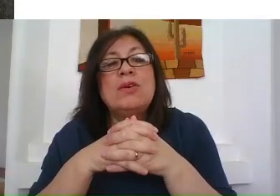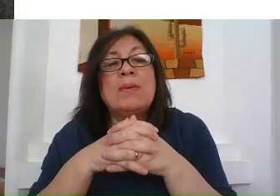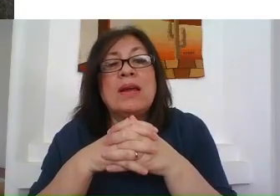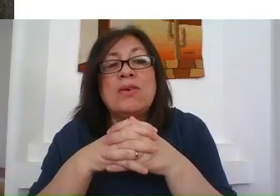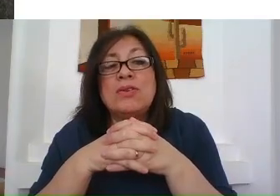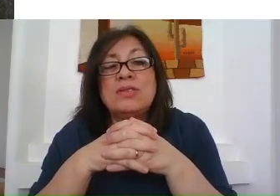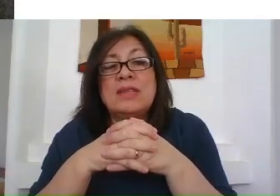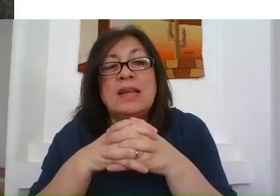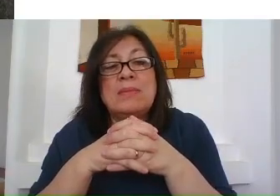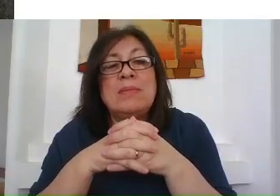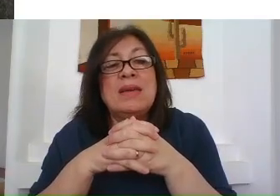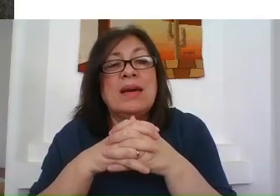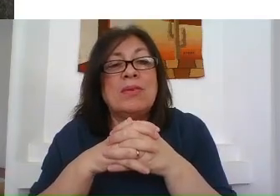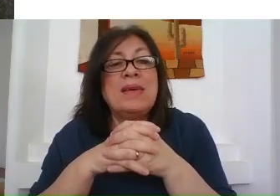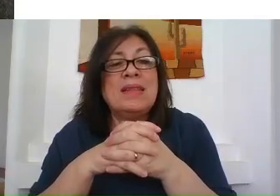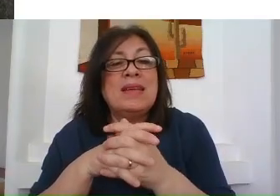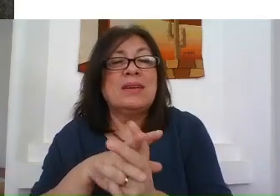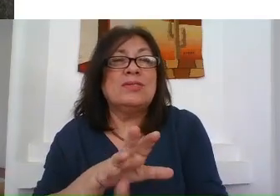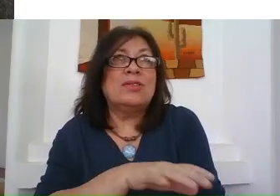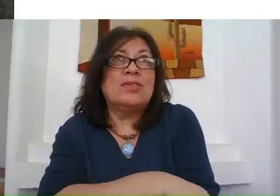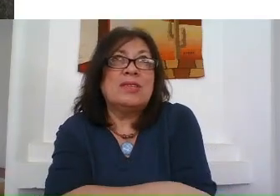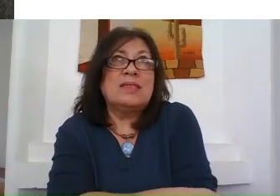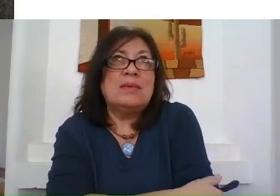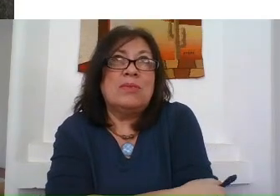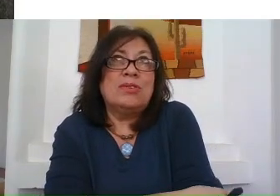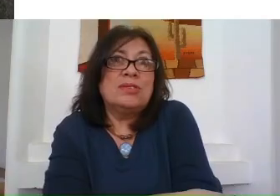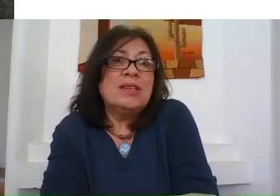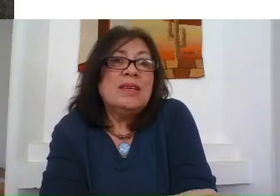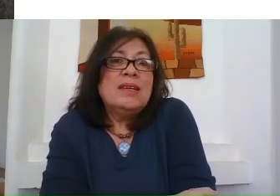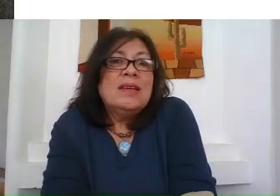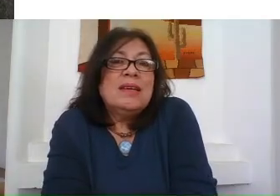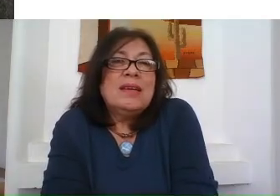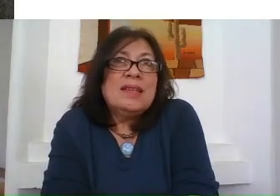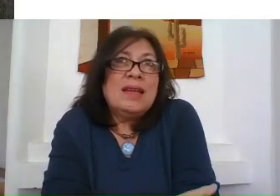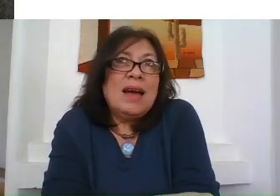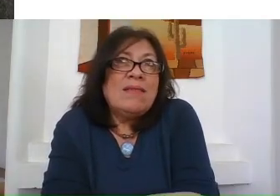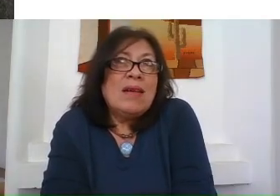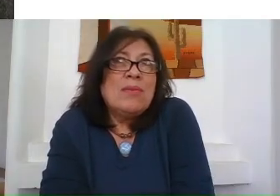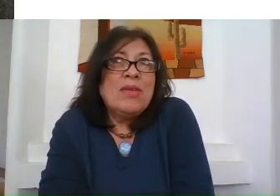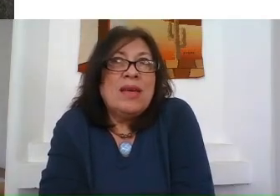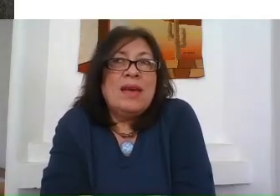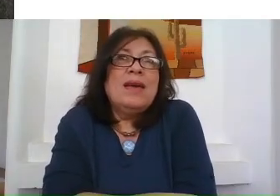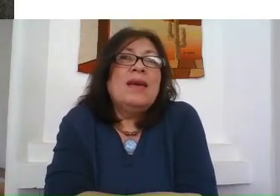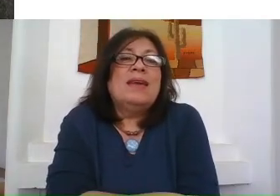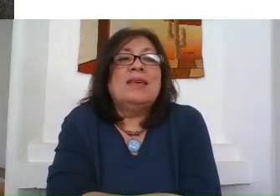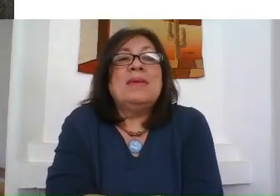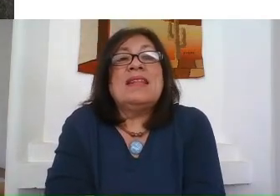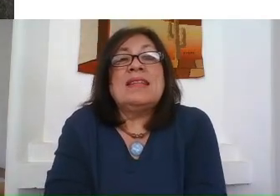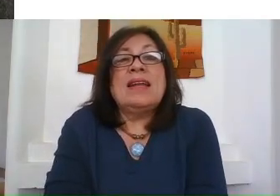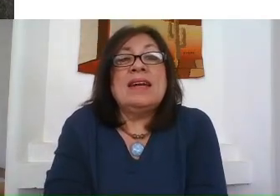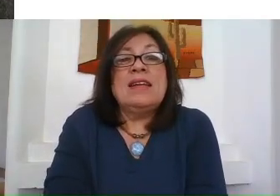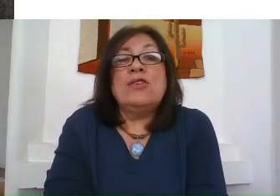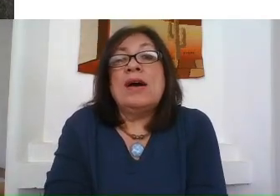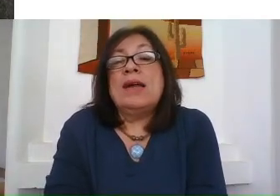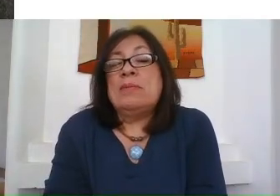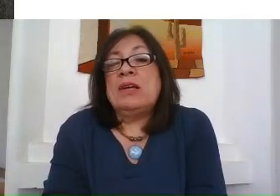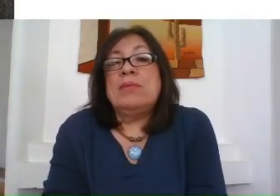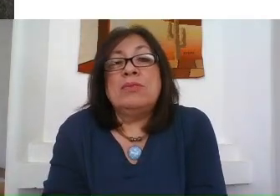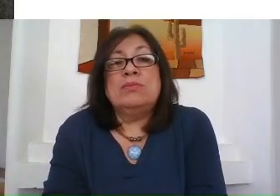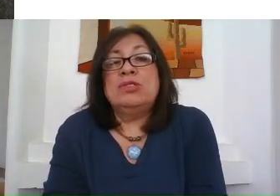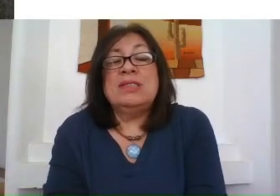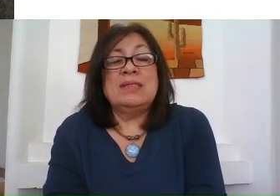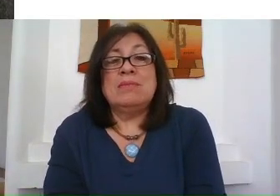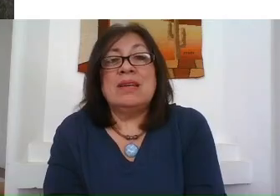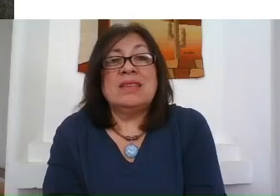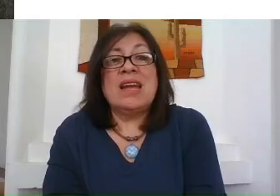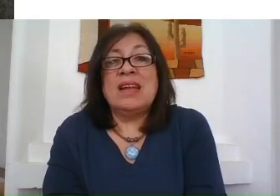el inicio precoz de la mímica doméstica. Nosotros decimos, hablamos de imita tarea en el hogar, por